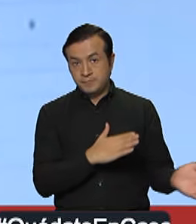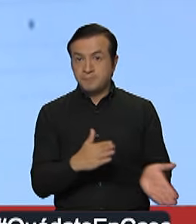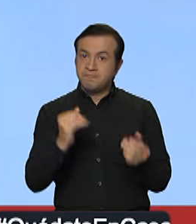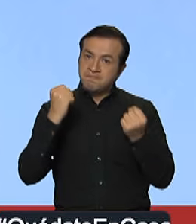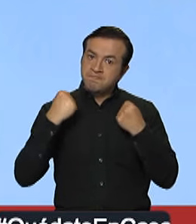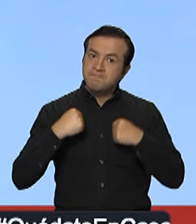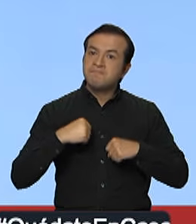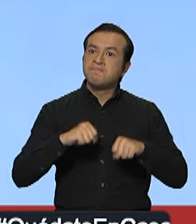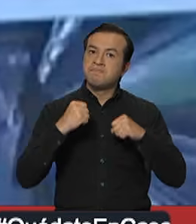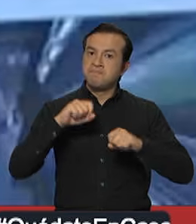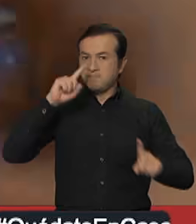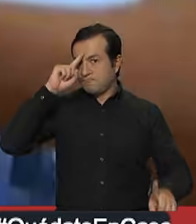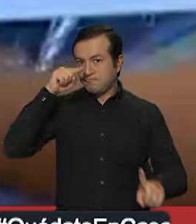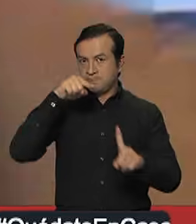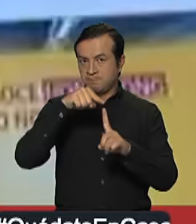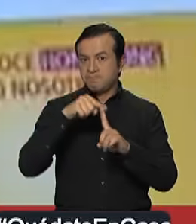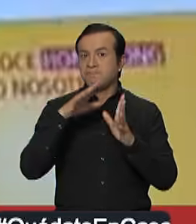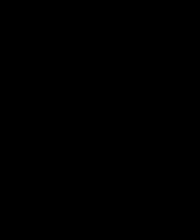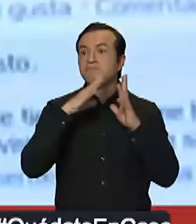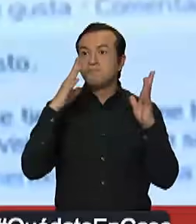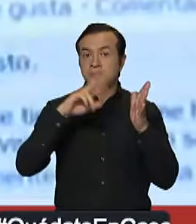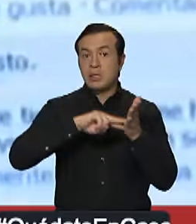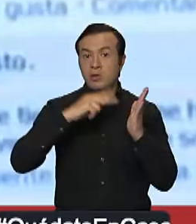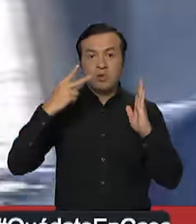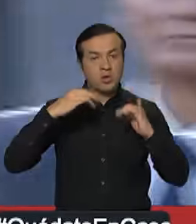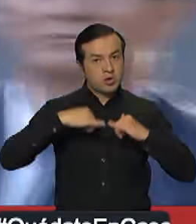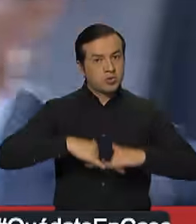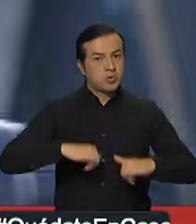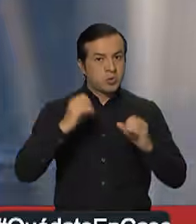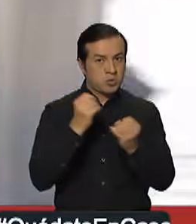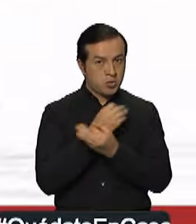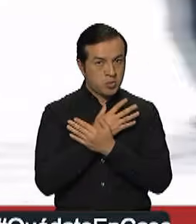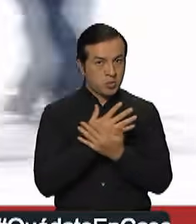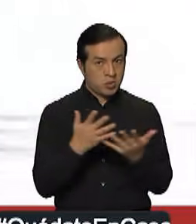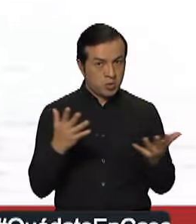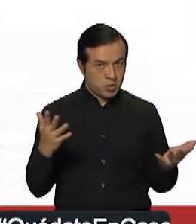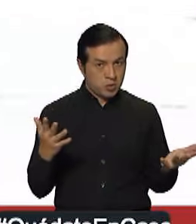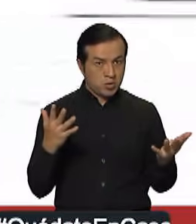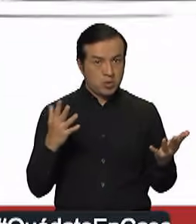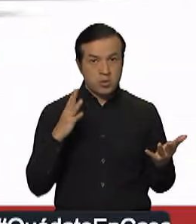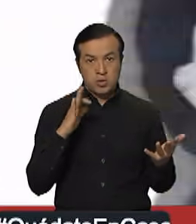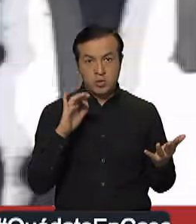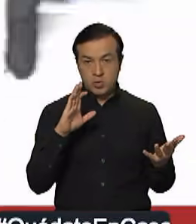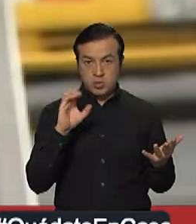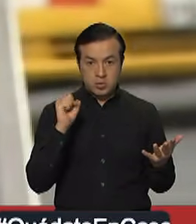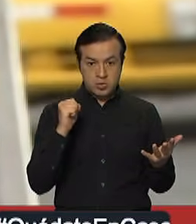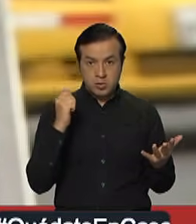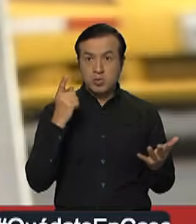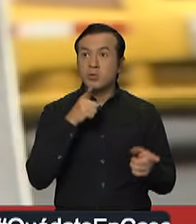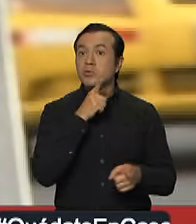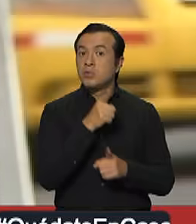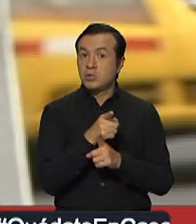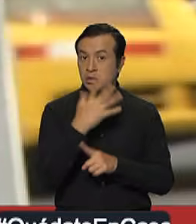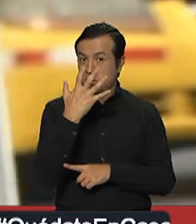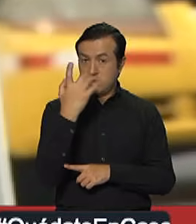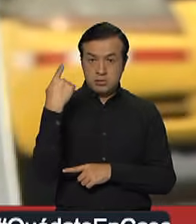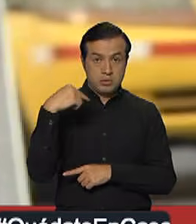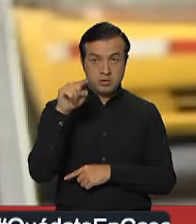esfuerzo se avanza hacia el uso intensivo de las tecnologías de la información y comunicación TIC. El país cuenta con